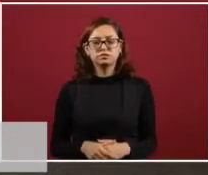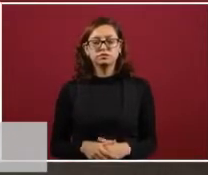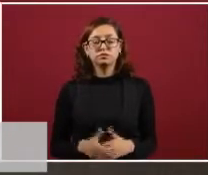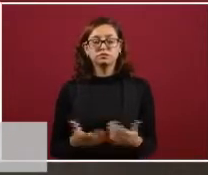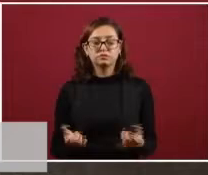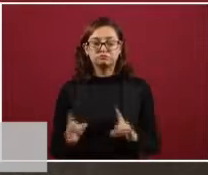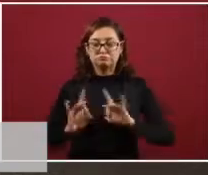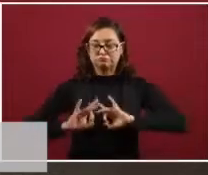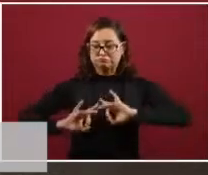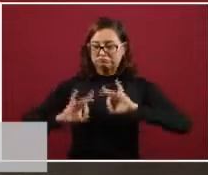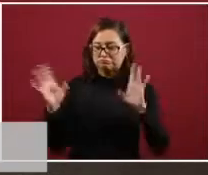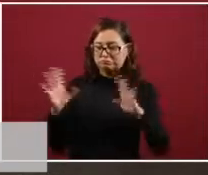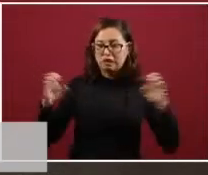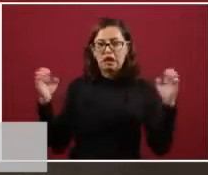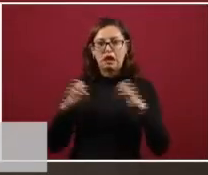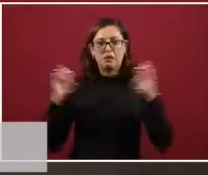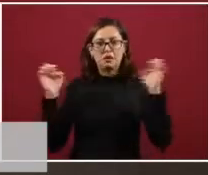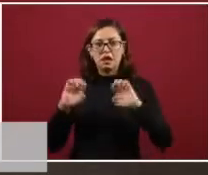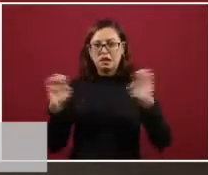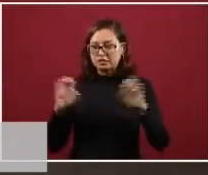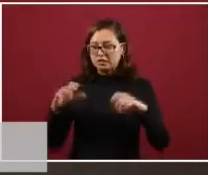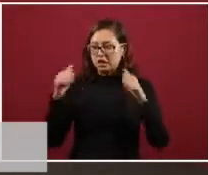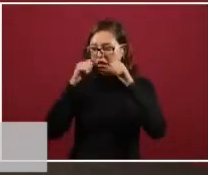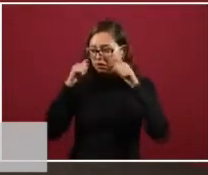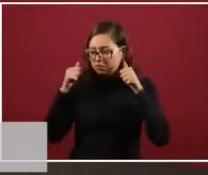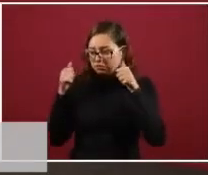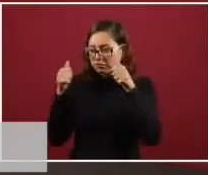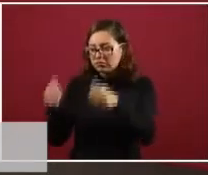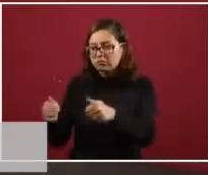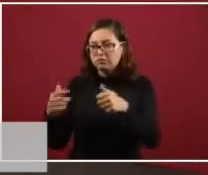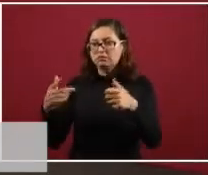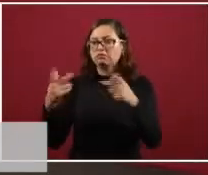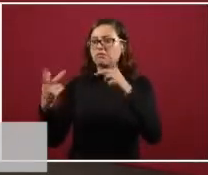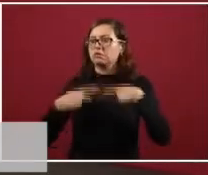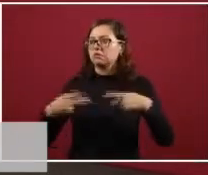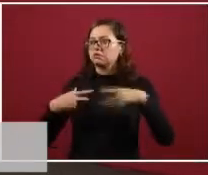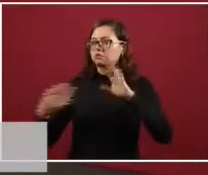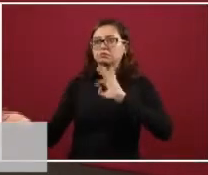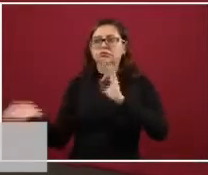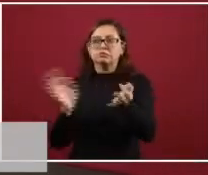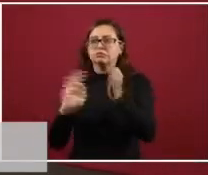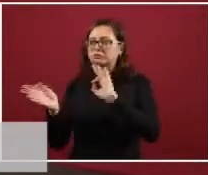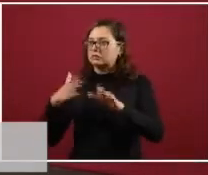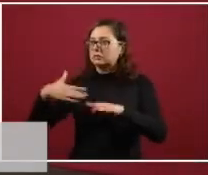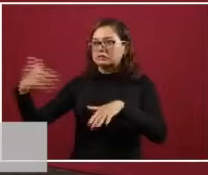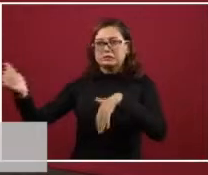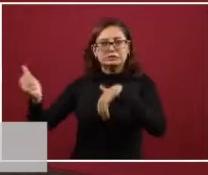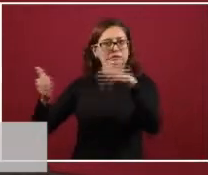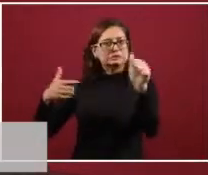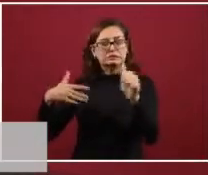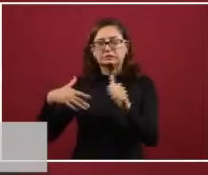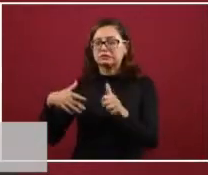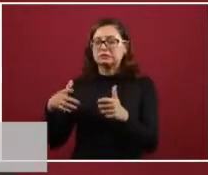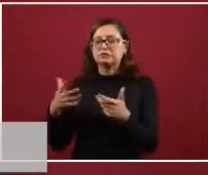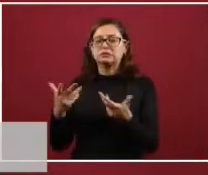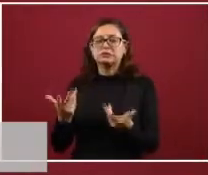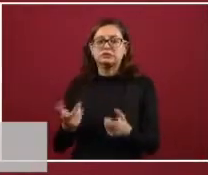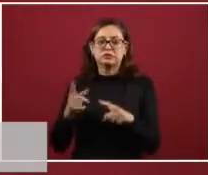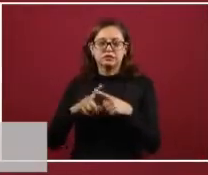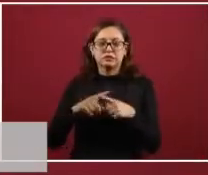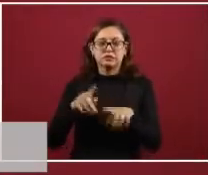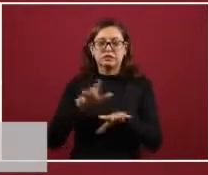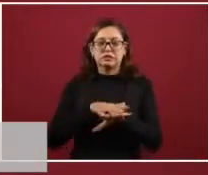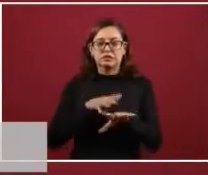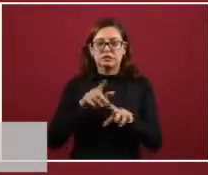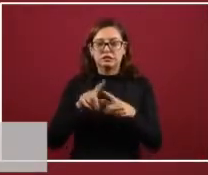El día de mañana estaré en Chiapas, en el municipio benemérito de Las Américas, en la frontera con Guatemala, en la selva Lacandona, y el día viernes se